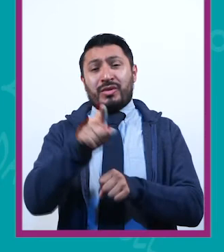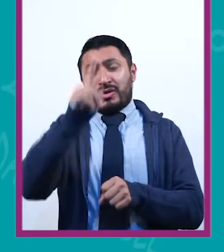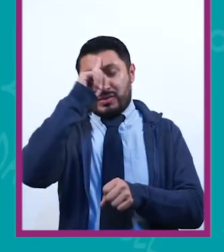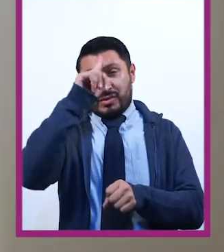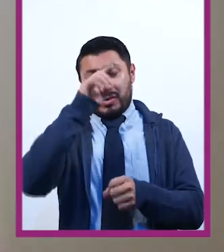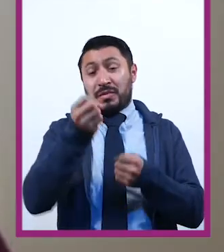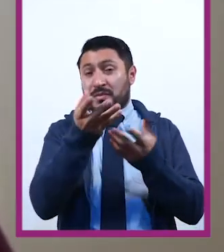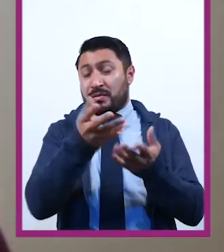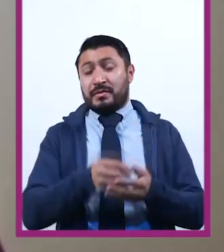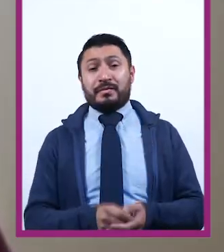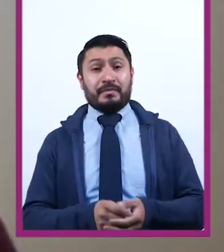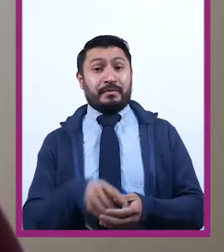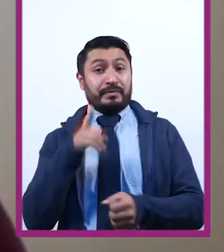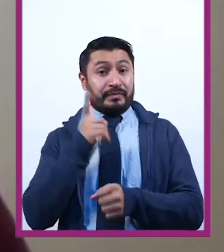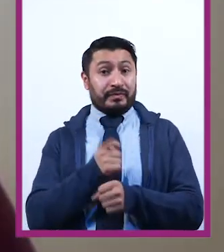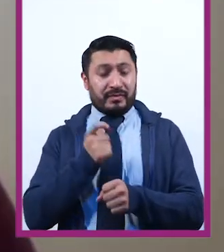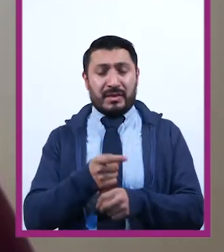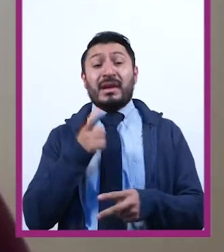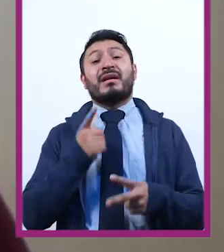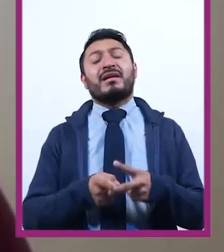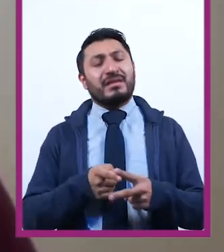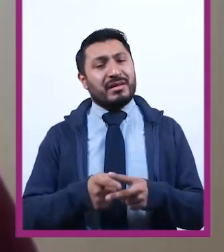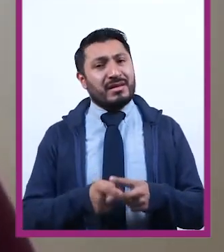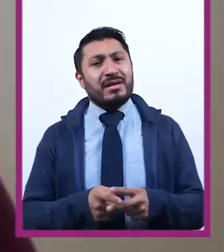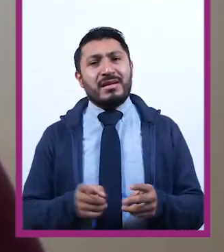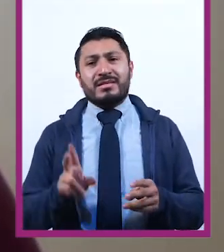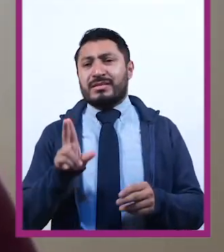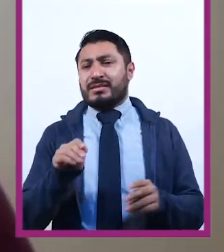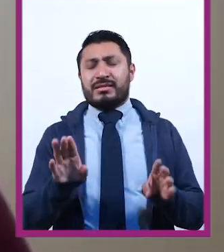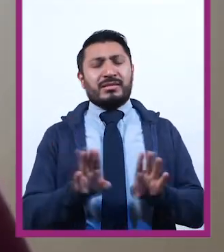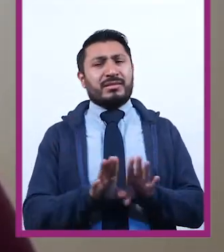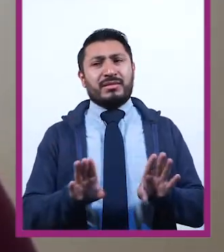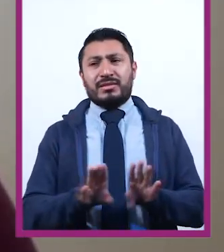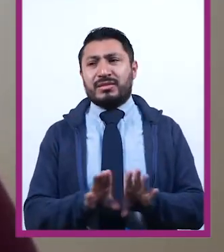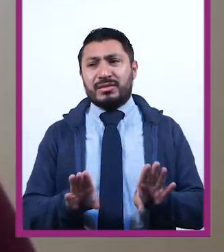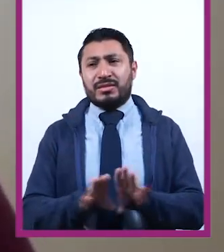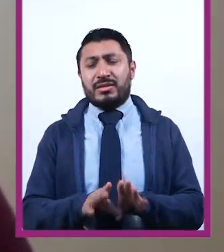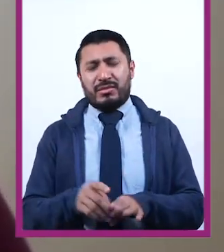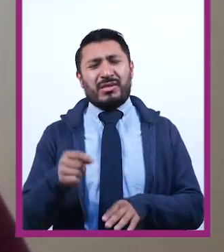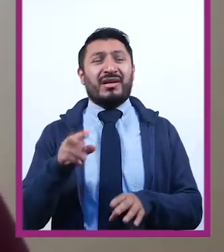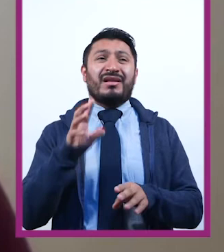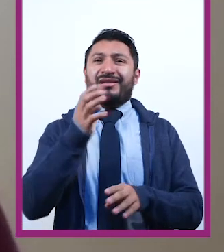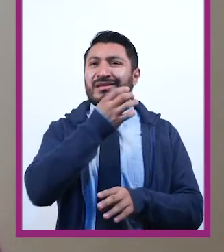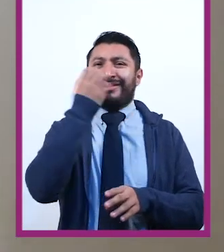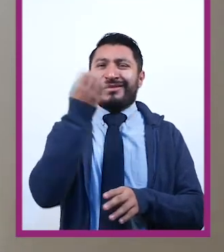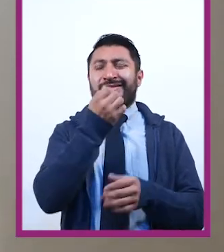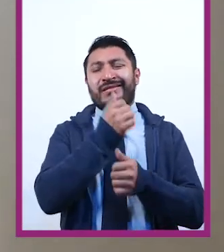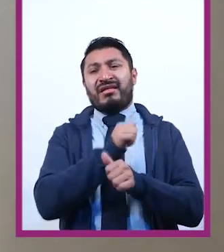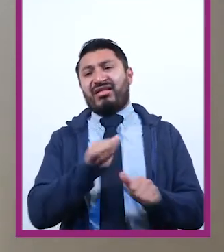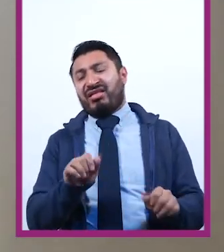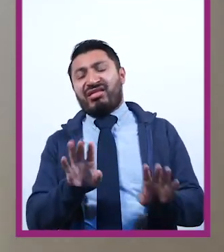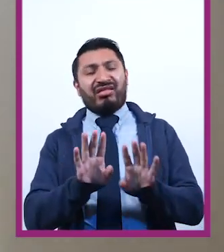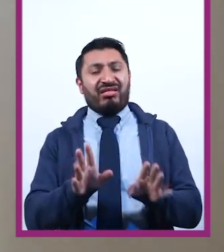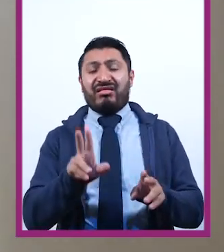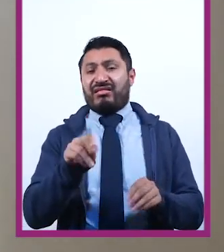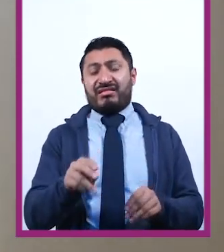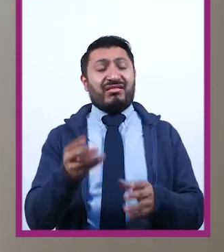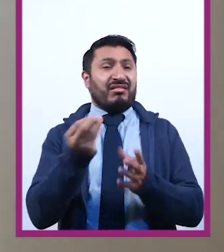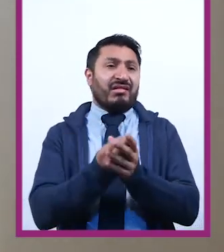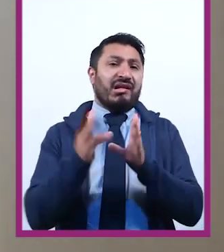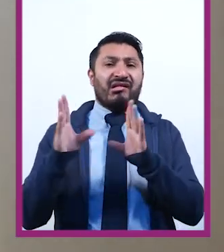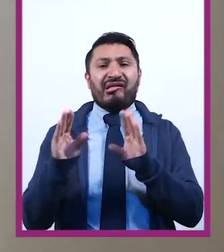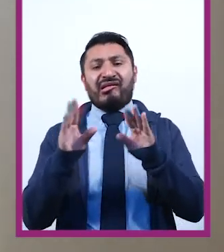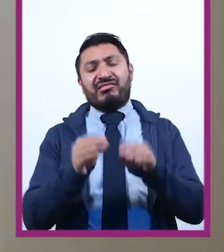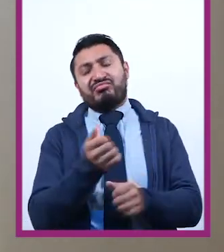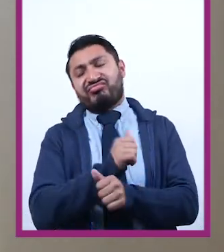curso? Pues lo primero es que las matemáticas no solo es lo que uno ve en la escuela y lo que a uno le enseñan